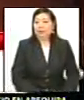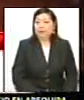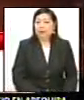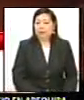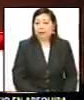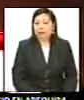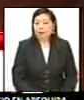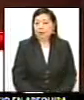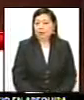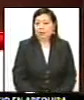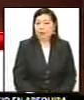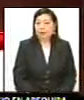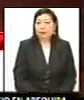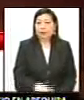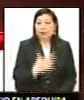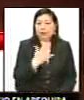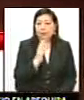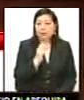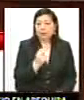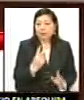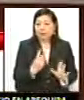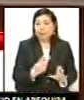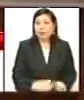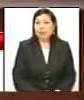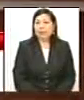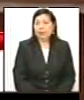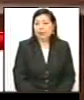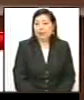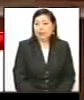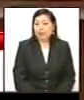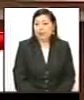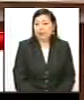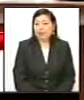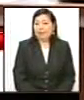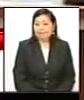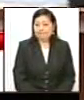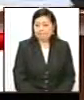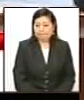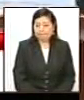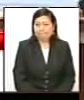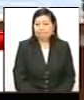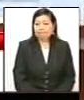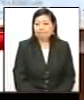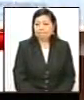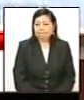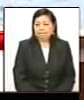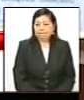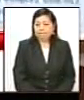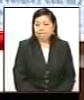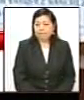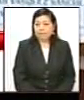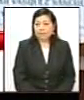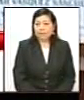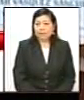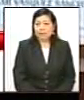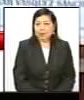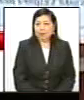Sí. 3.7. De agenda 3.7, denuncia 34. Denuncia 34.